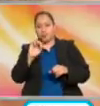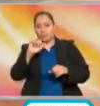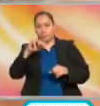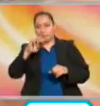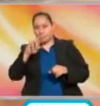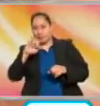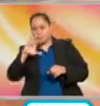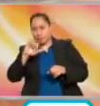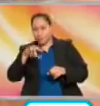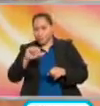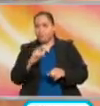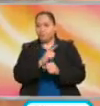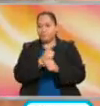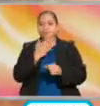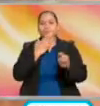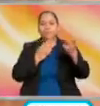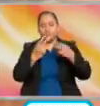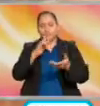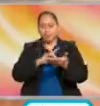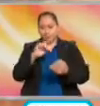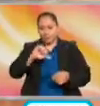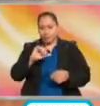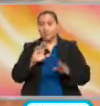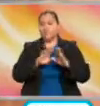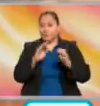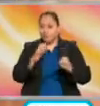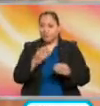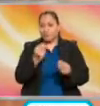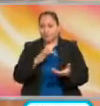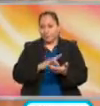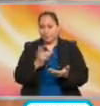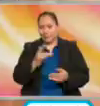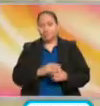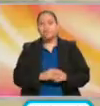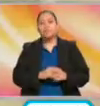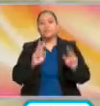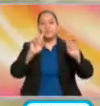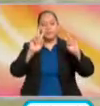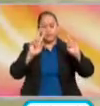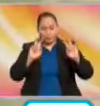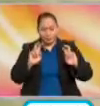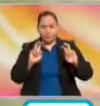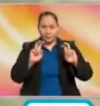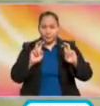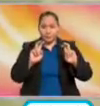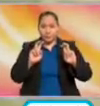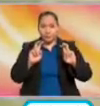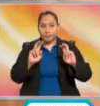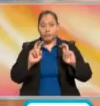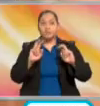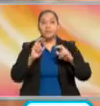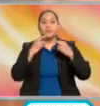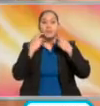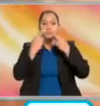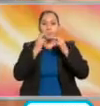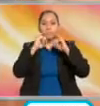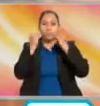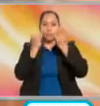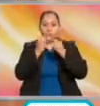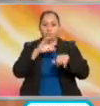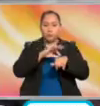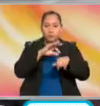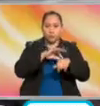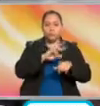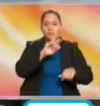muchas gracias por estar con nosotros el día de hoy. ¿Cómo estás? Muchas gracias, Enrique. Hablemos del tema que es ahora la reunión que tuvo el doctor